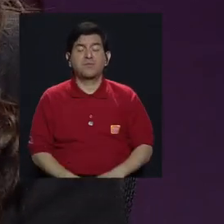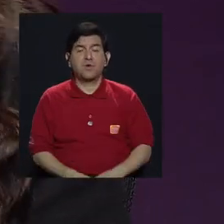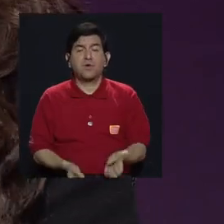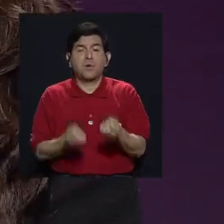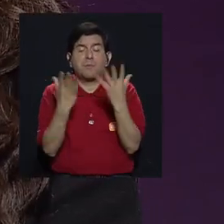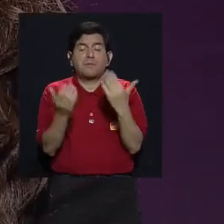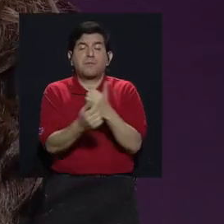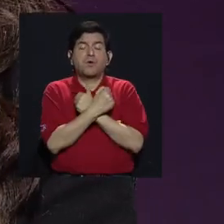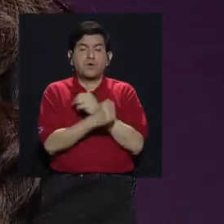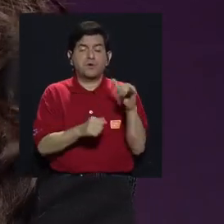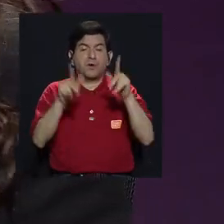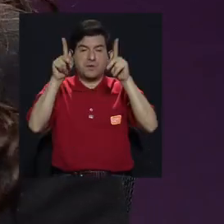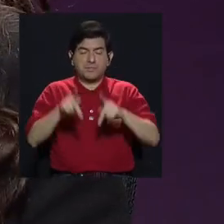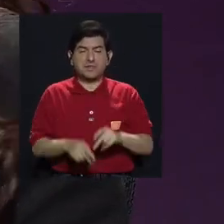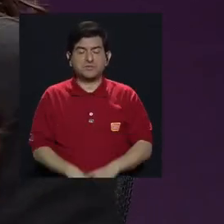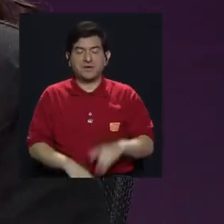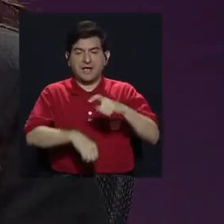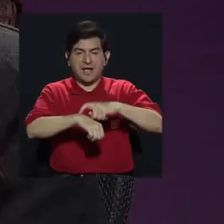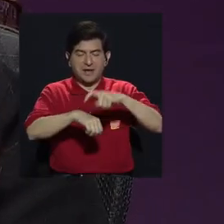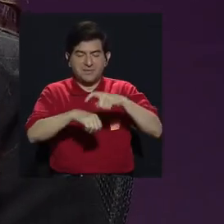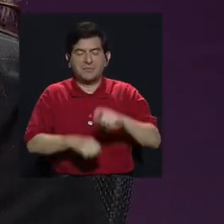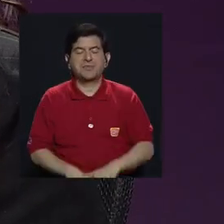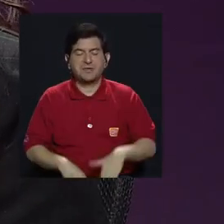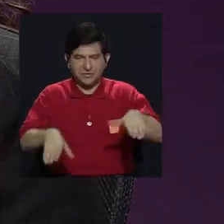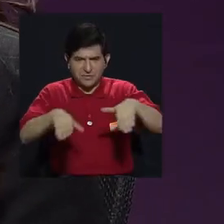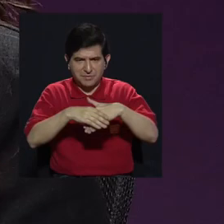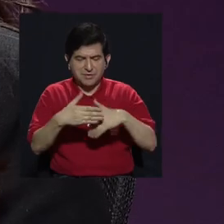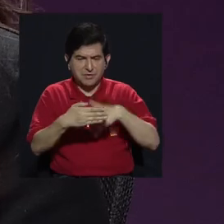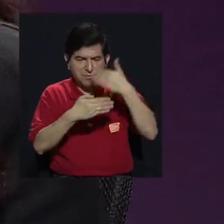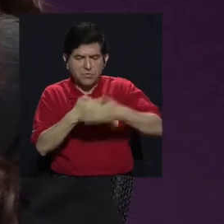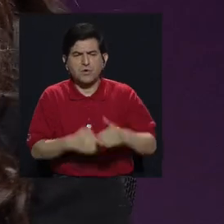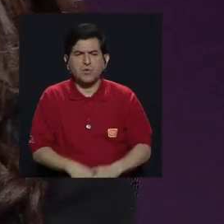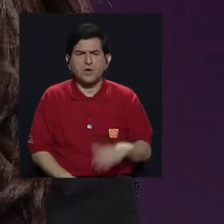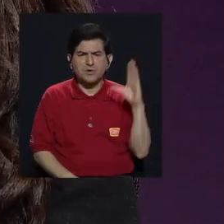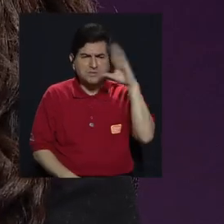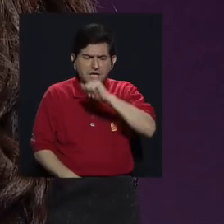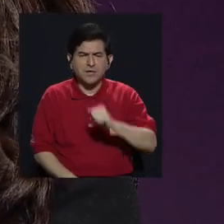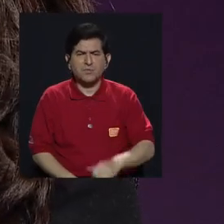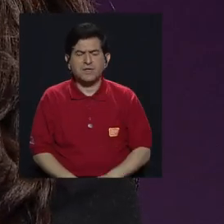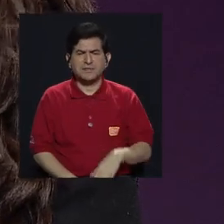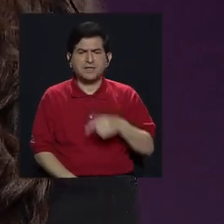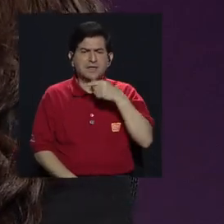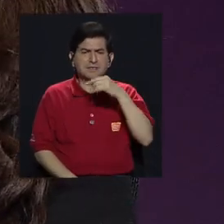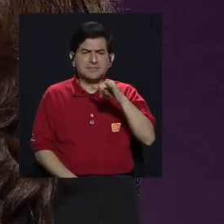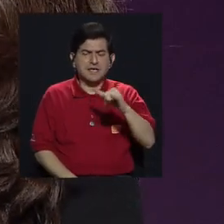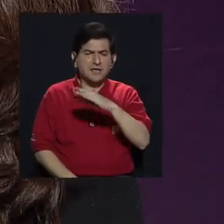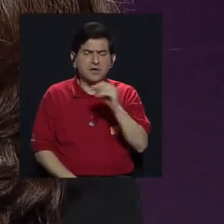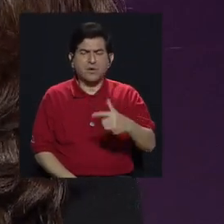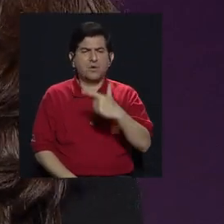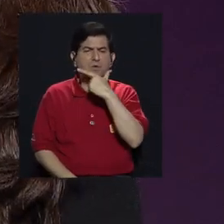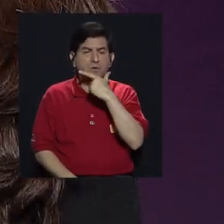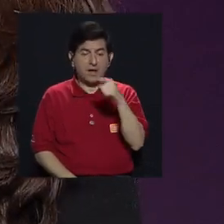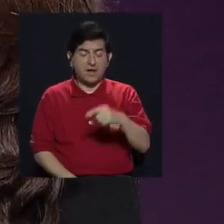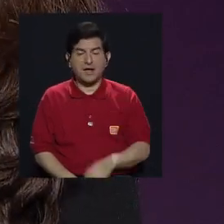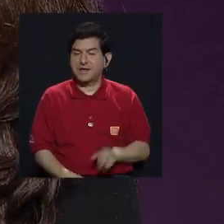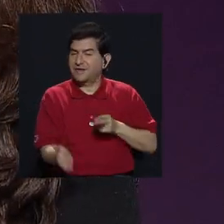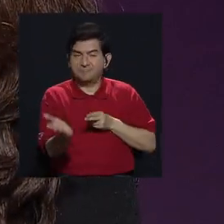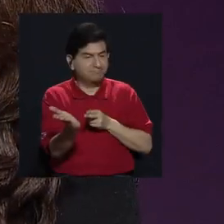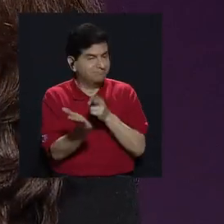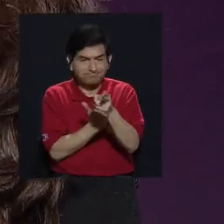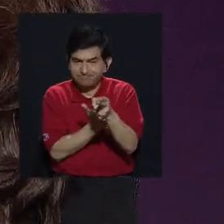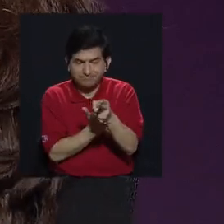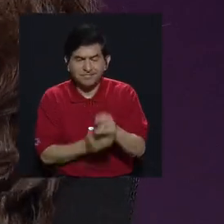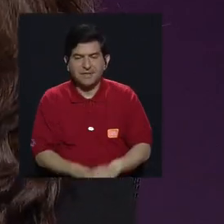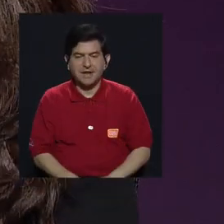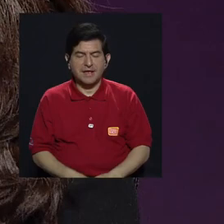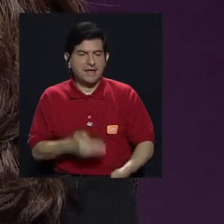exactamente igual que alguien descubrió en el matrimonio que sos gay o que sos lesbiana, es exactamente lo mismo. Obviamente ahí hay una deshonestidad